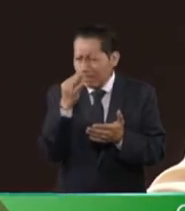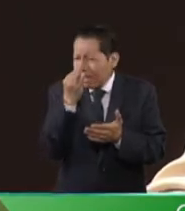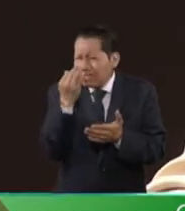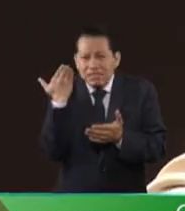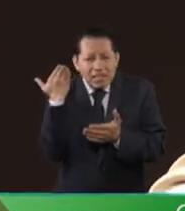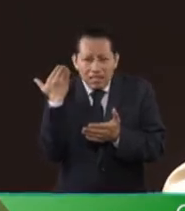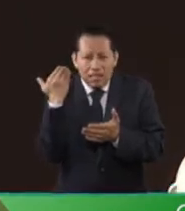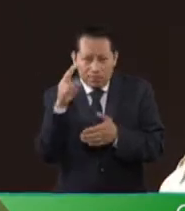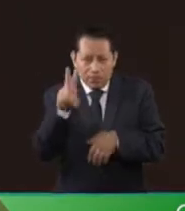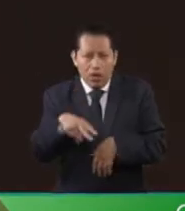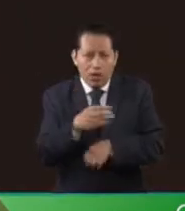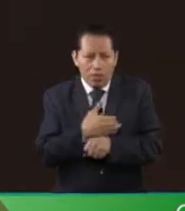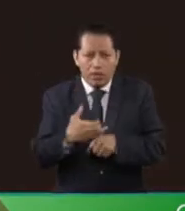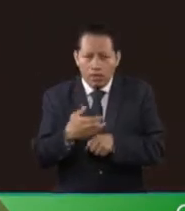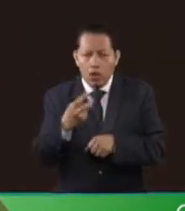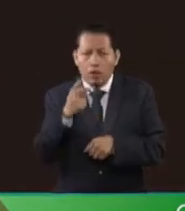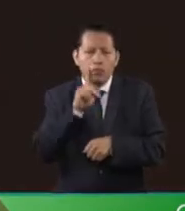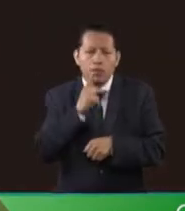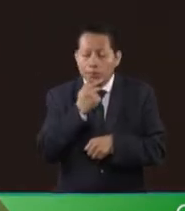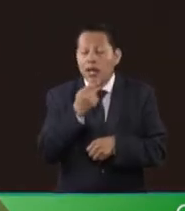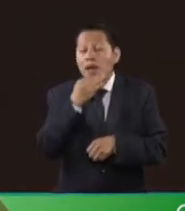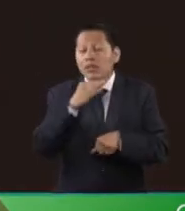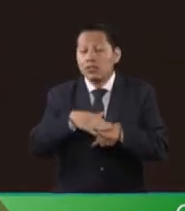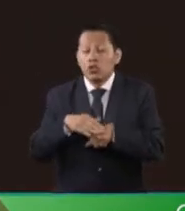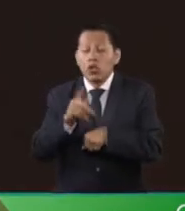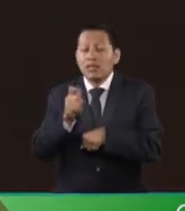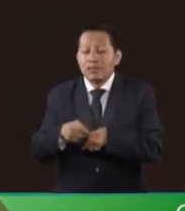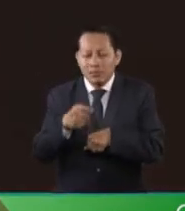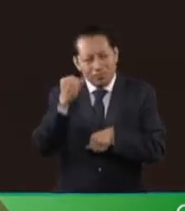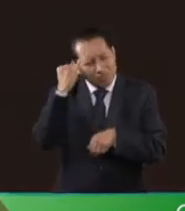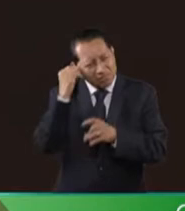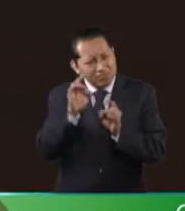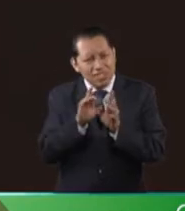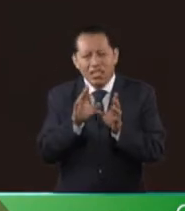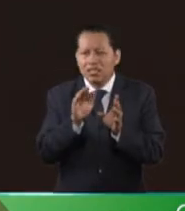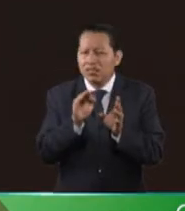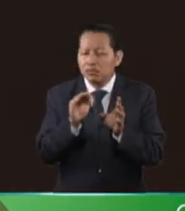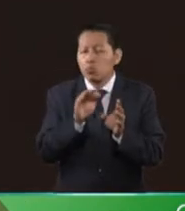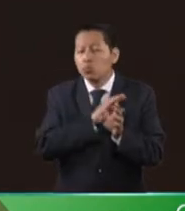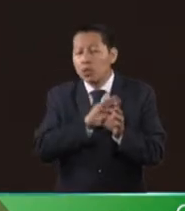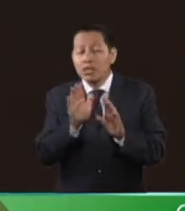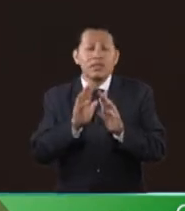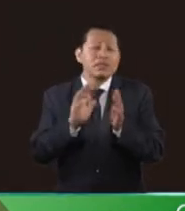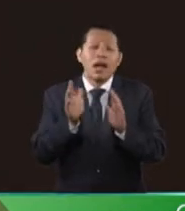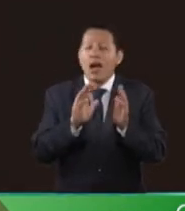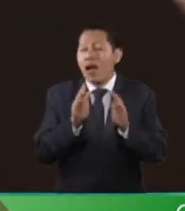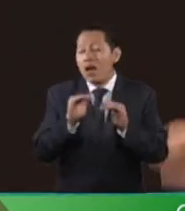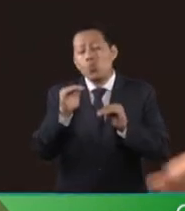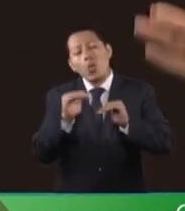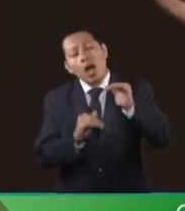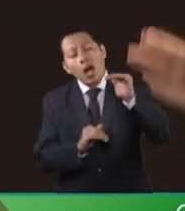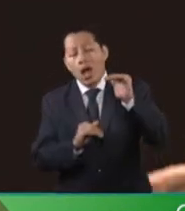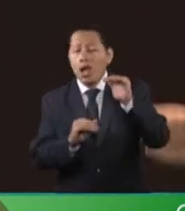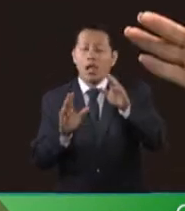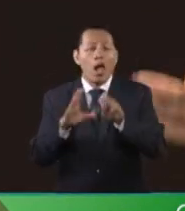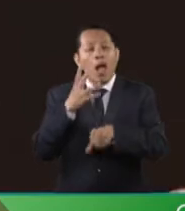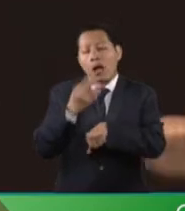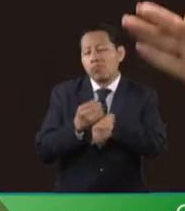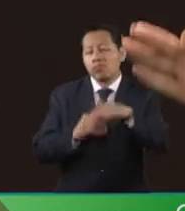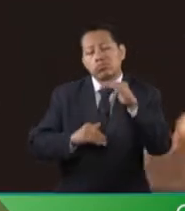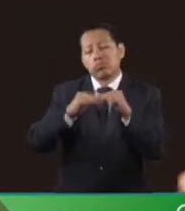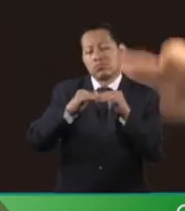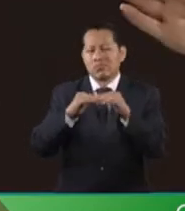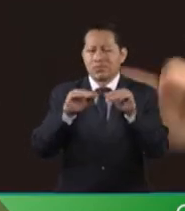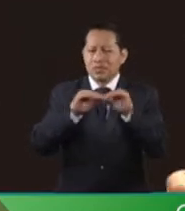compañeros. Entonces, no veamos en esto la panacea que de un momento a otro va a acabar con las desigualdades. La brecha salarial de las